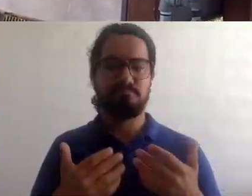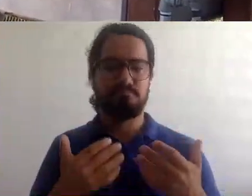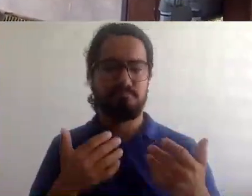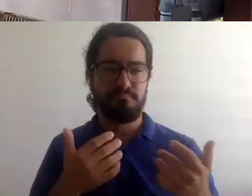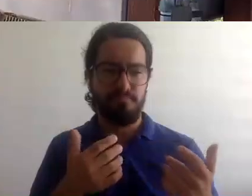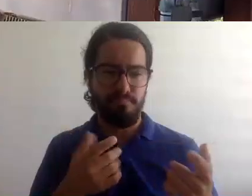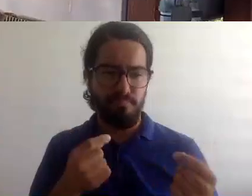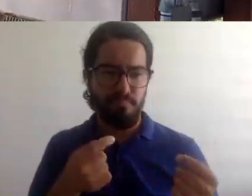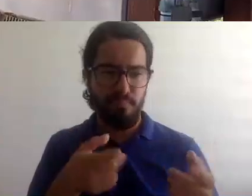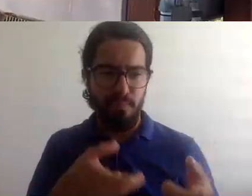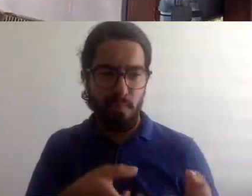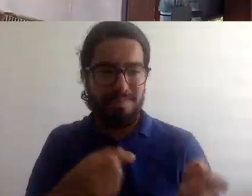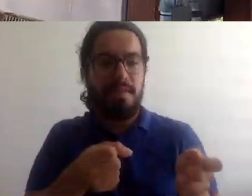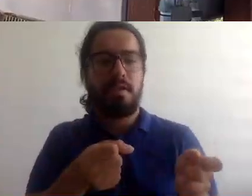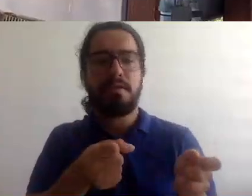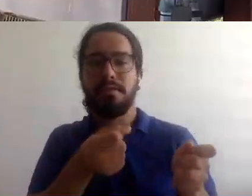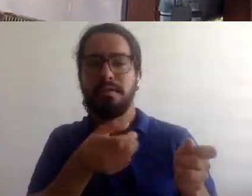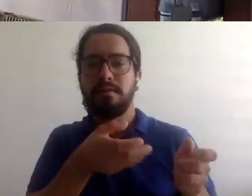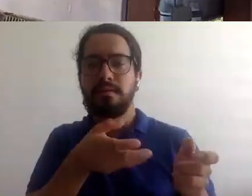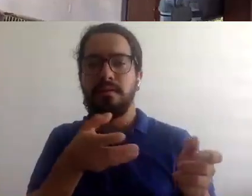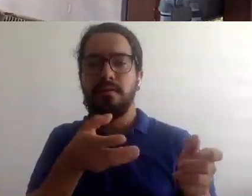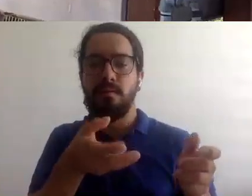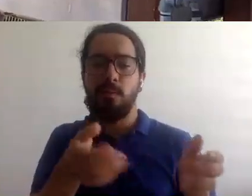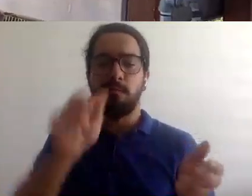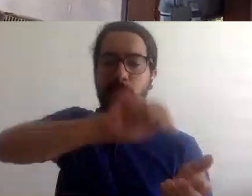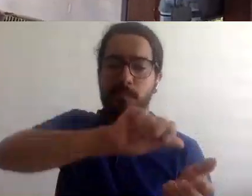Black bean, here we go. Qué rico.